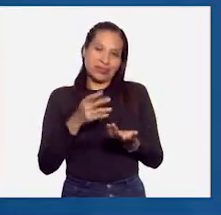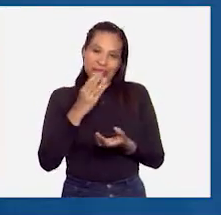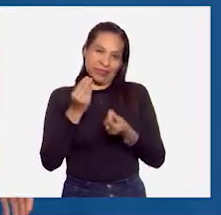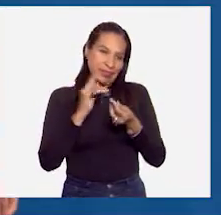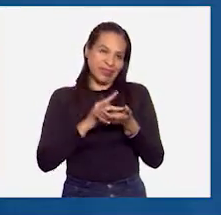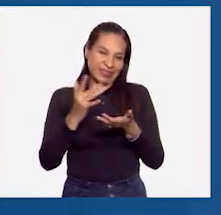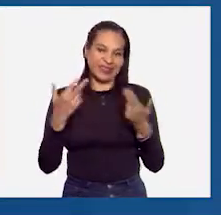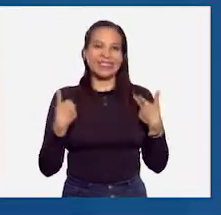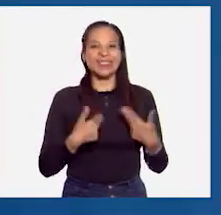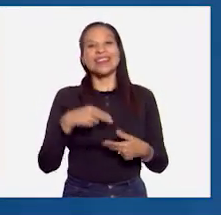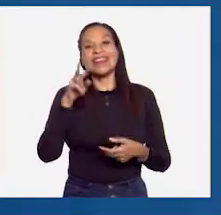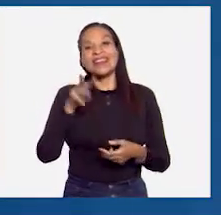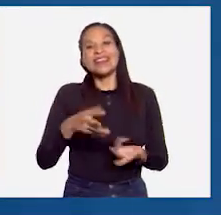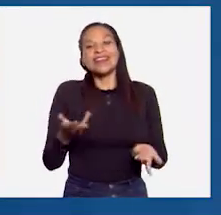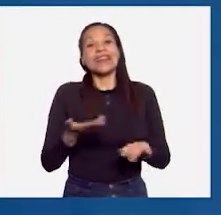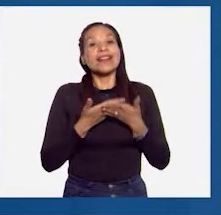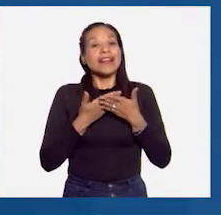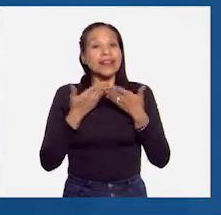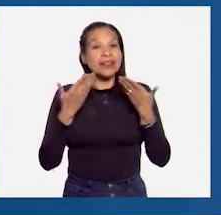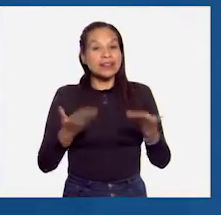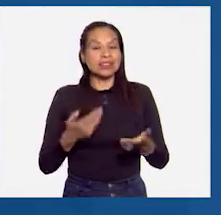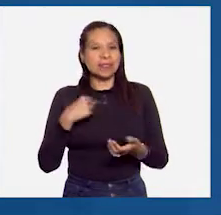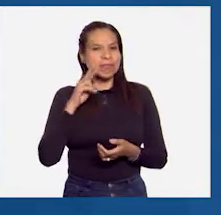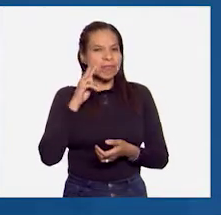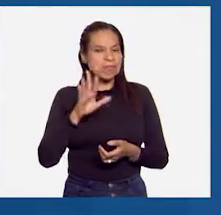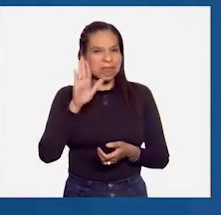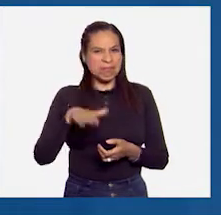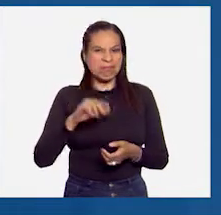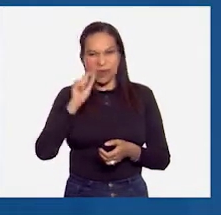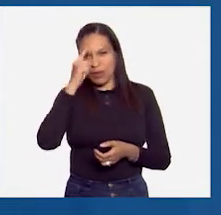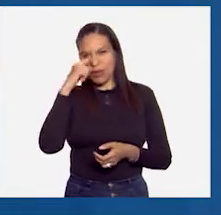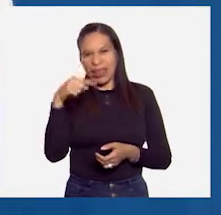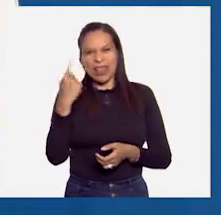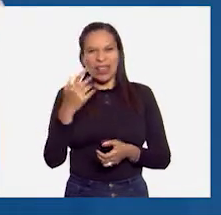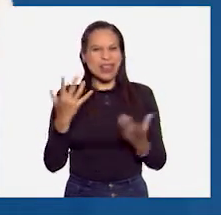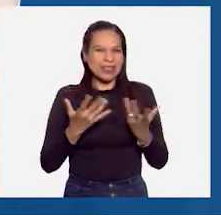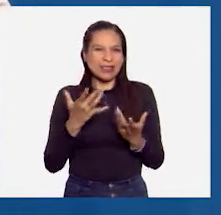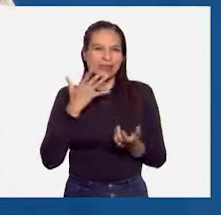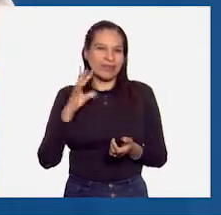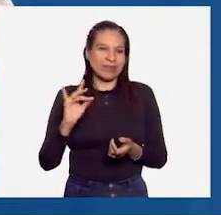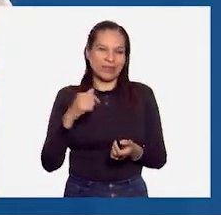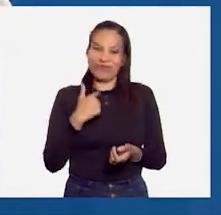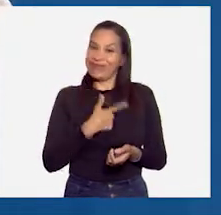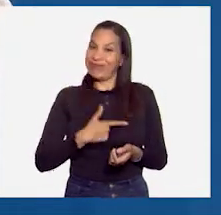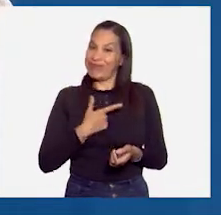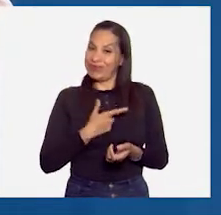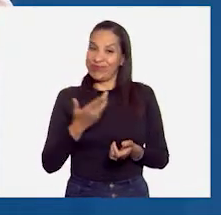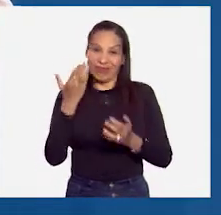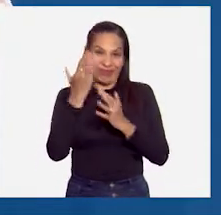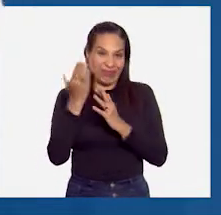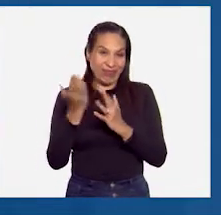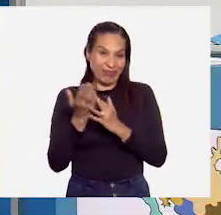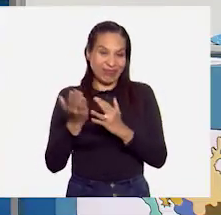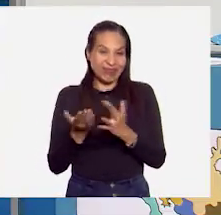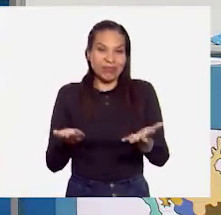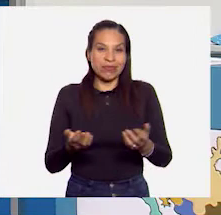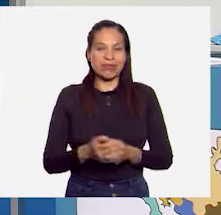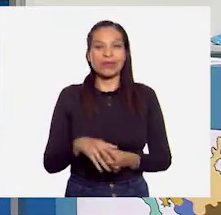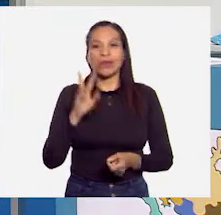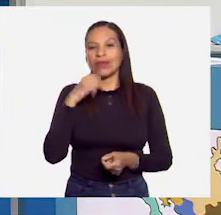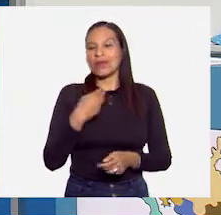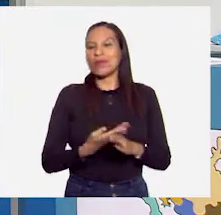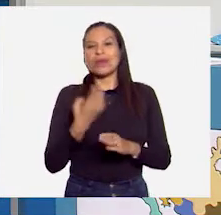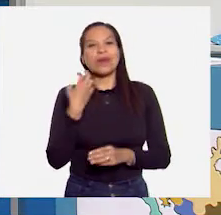muchas gracias, maestro, la verdad. Ahora sí me parecen un poco más fáciles y hasta me gustan ya las fracciones. Estoy